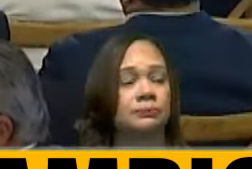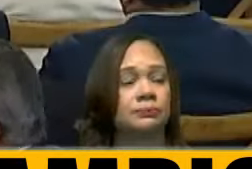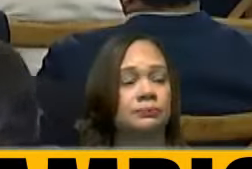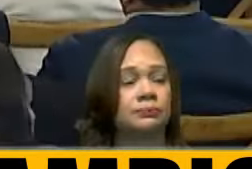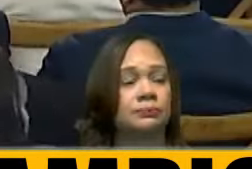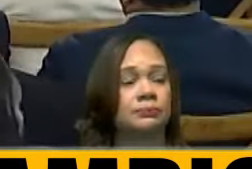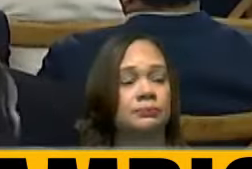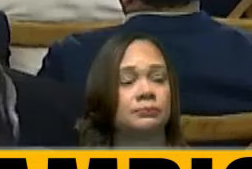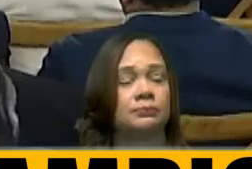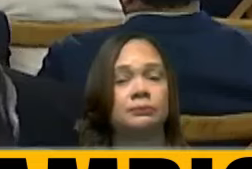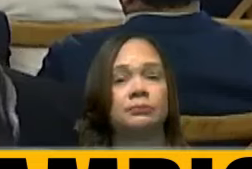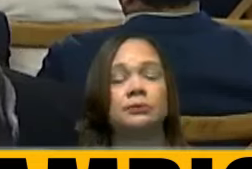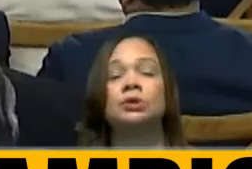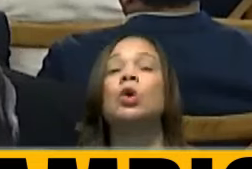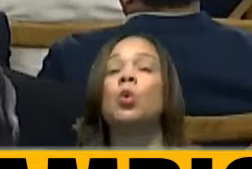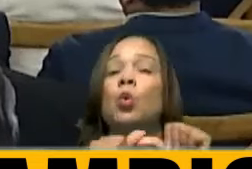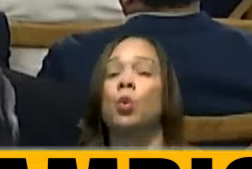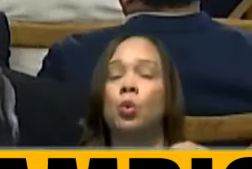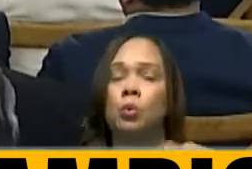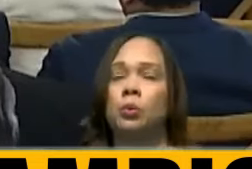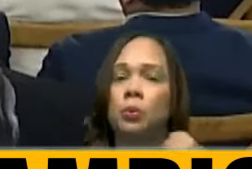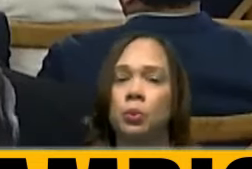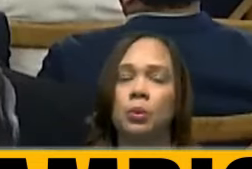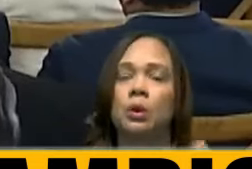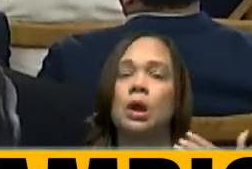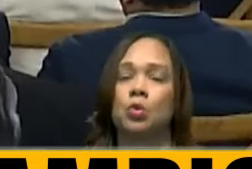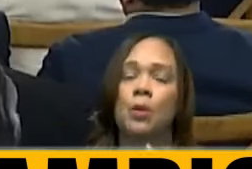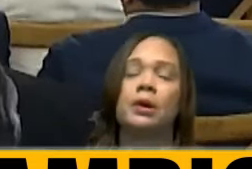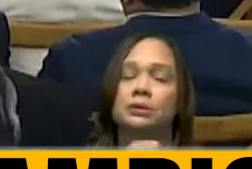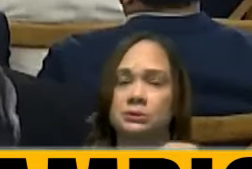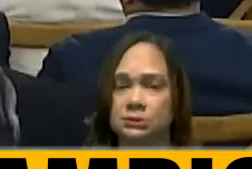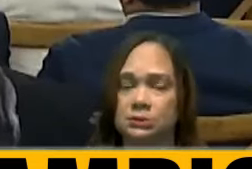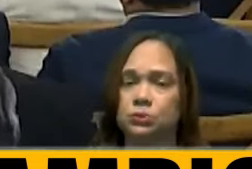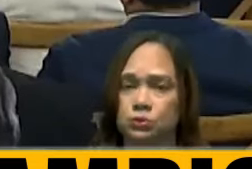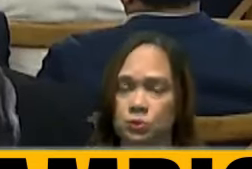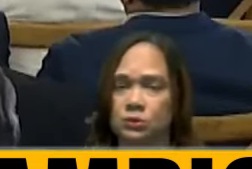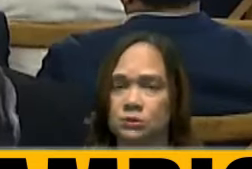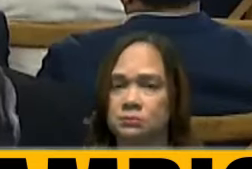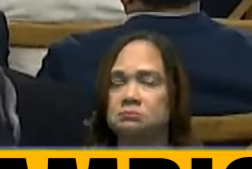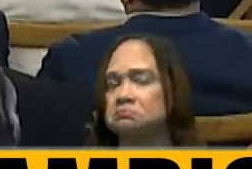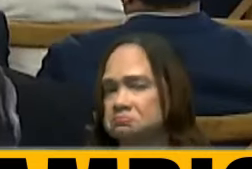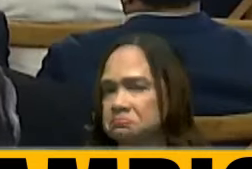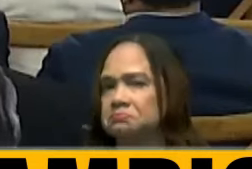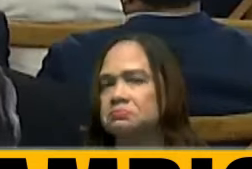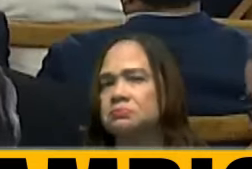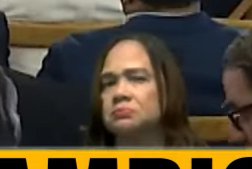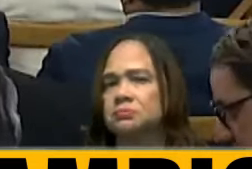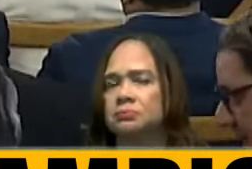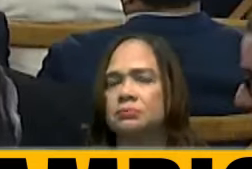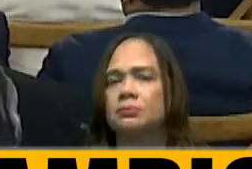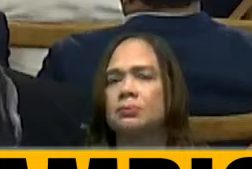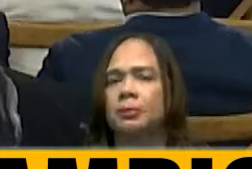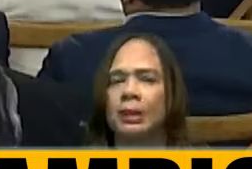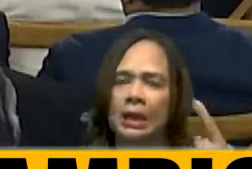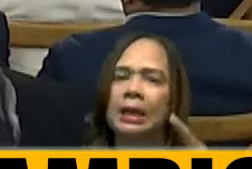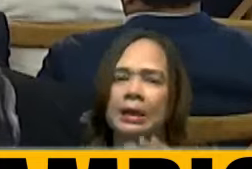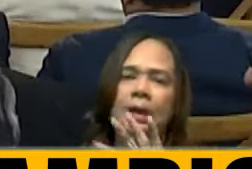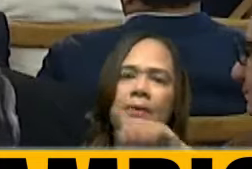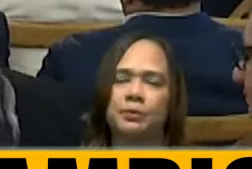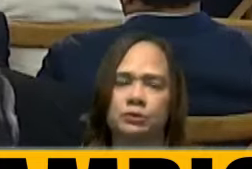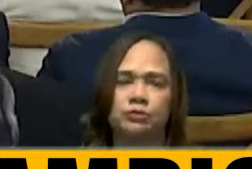más todos seguirán trabajando en las nuevas instituciones o sea en la forma en que la vamos a